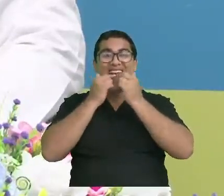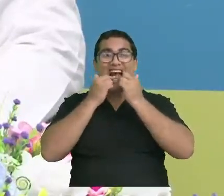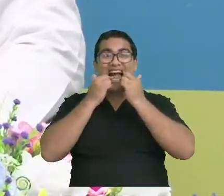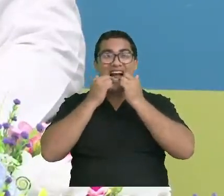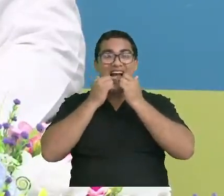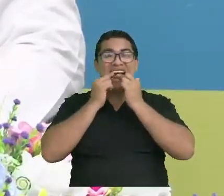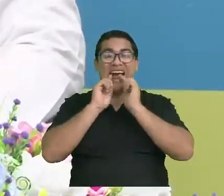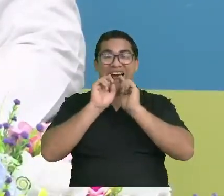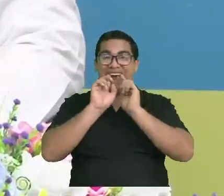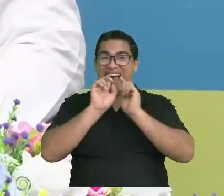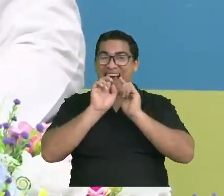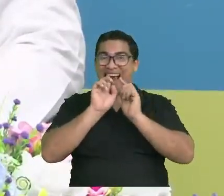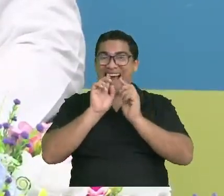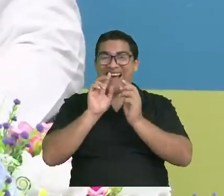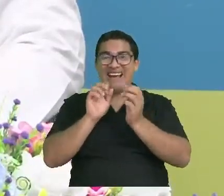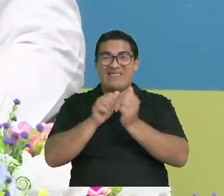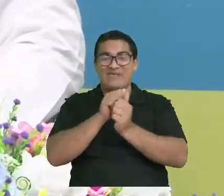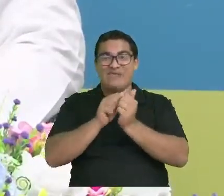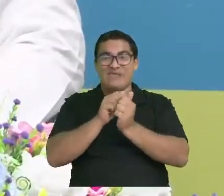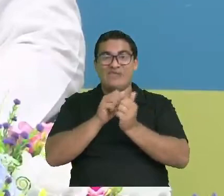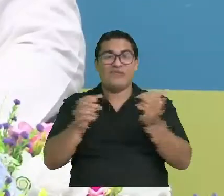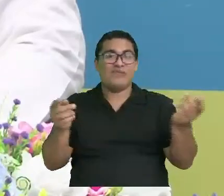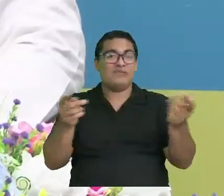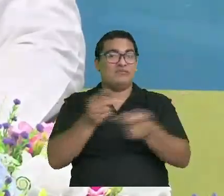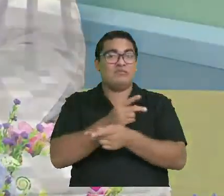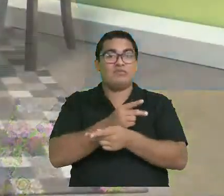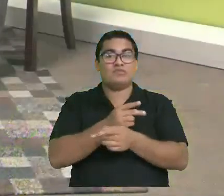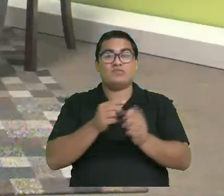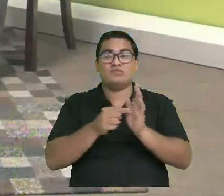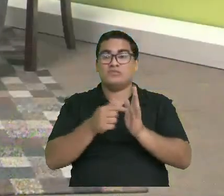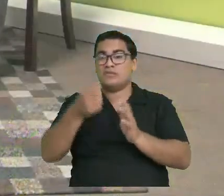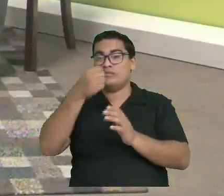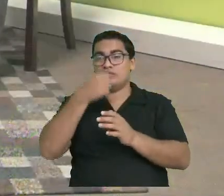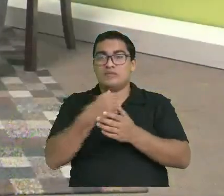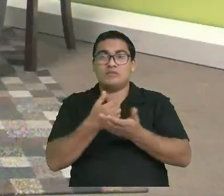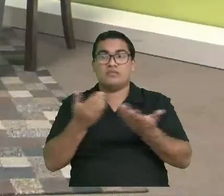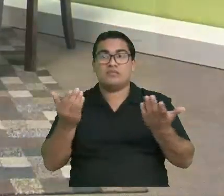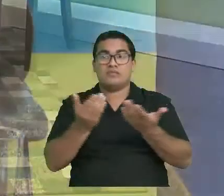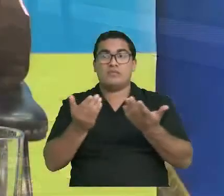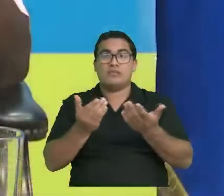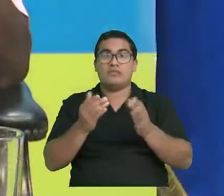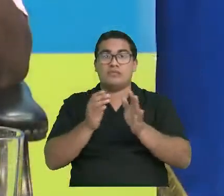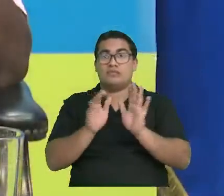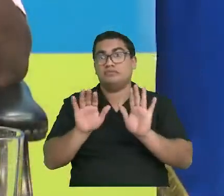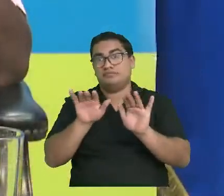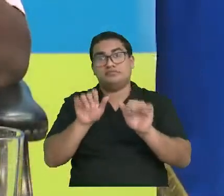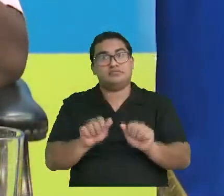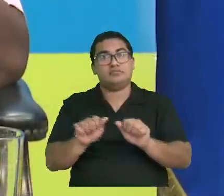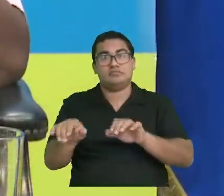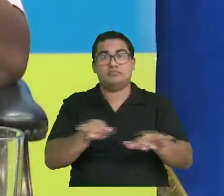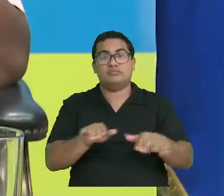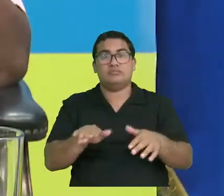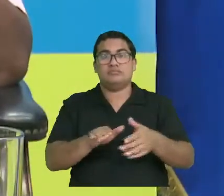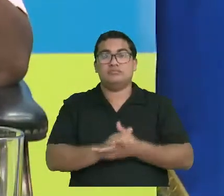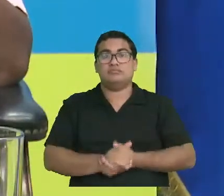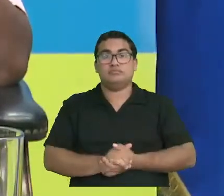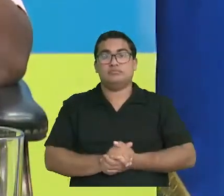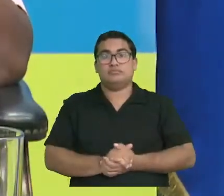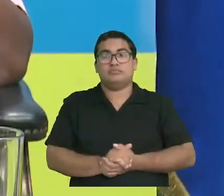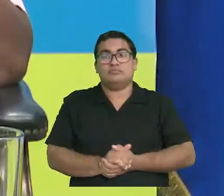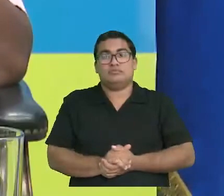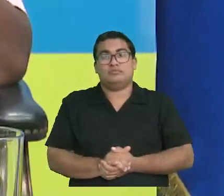bruxismo, ¿qué es el tratamiento que ustedes pueden hacer o recomendar cuando ya pues prácticamente el diente ya lo